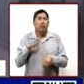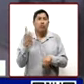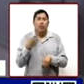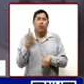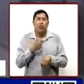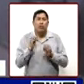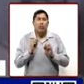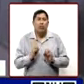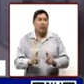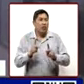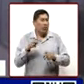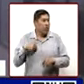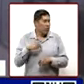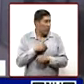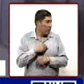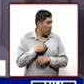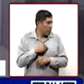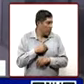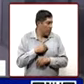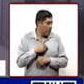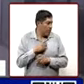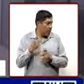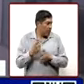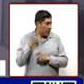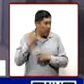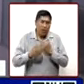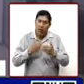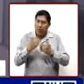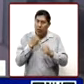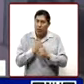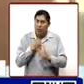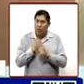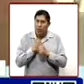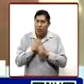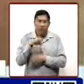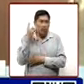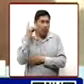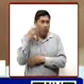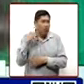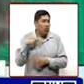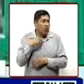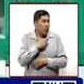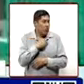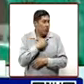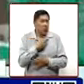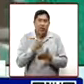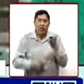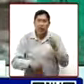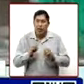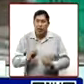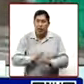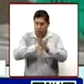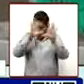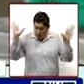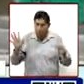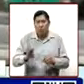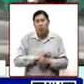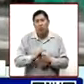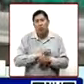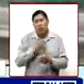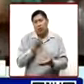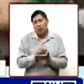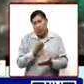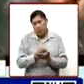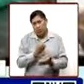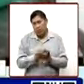son las que necesitamos nosotros conquistar, avanzar y por supuesto trabajar como Bolivia. Para nosotros lo que está claro con el ministro de Economía es de que